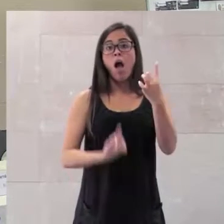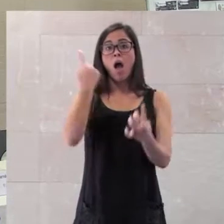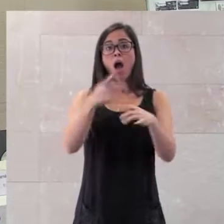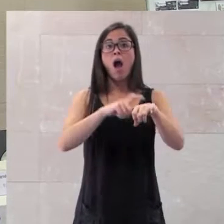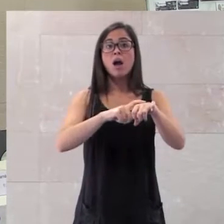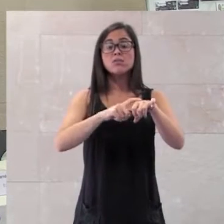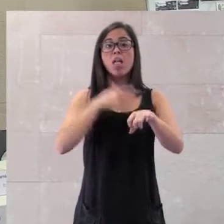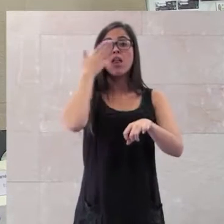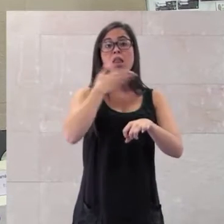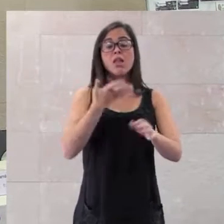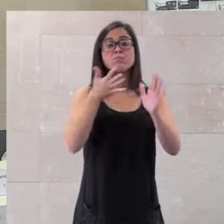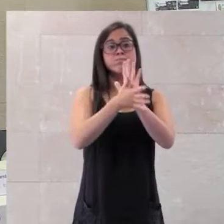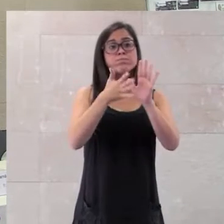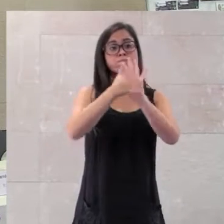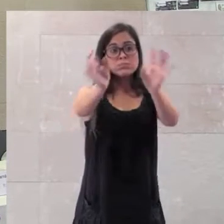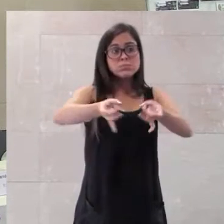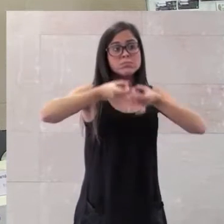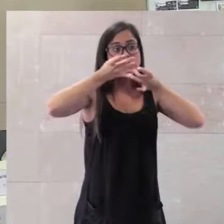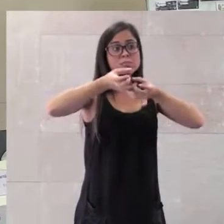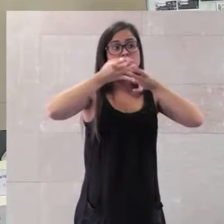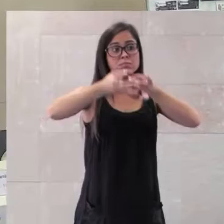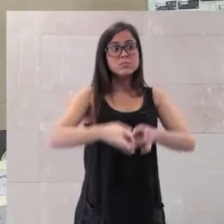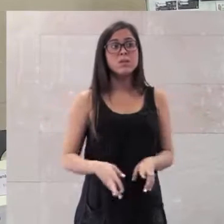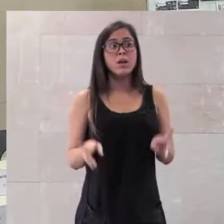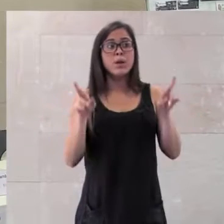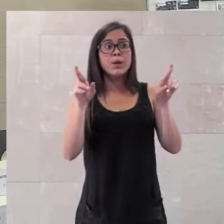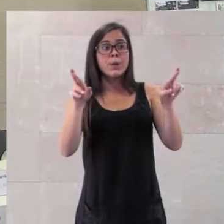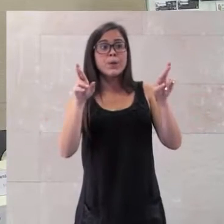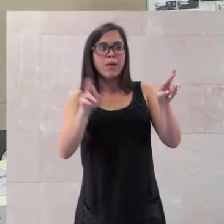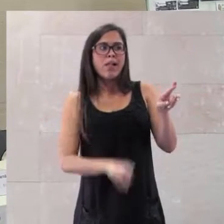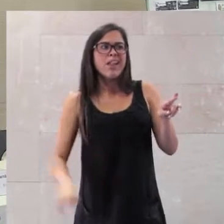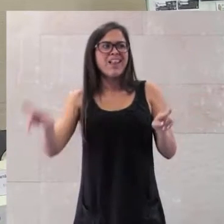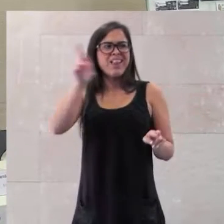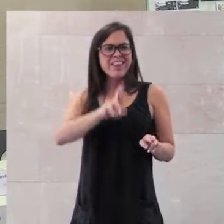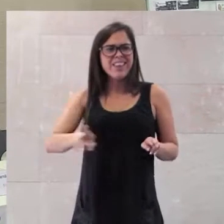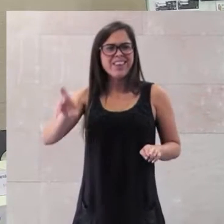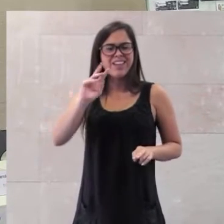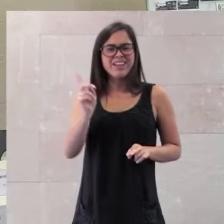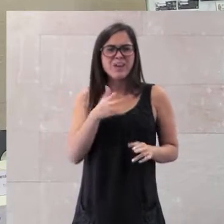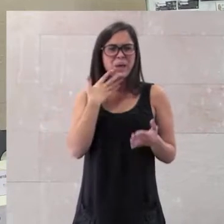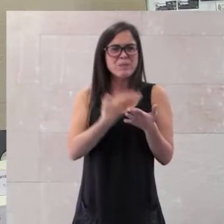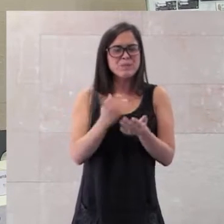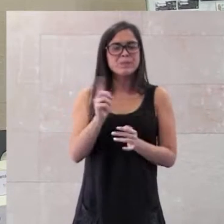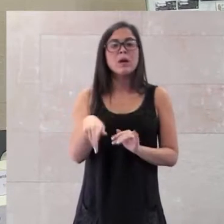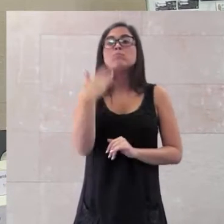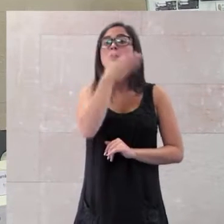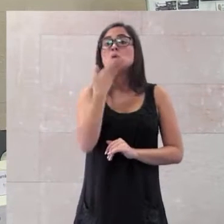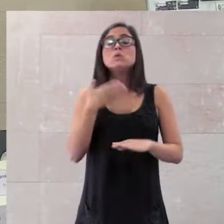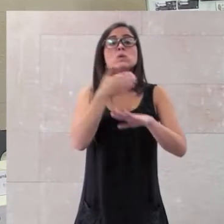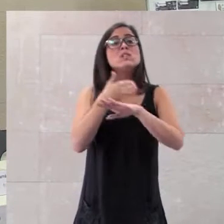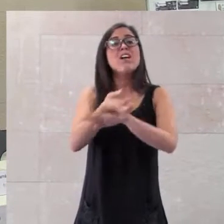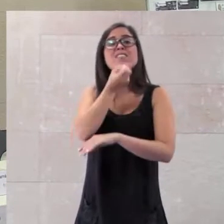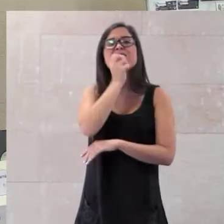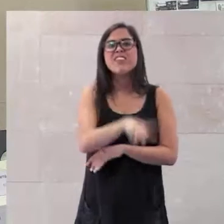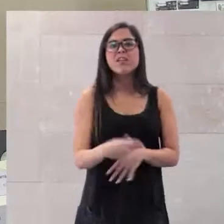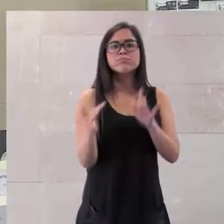rasgos de las escuelas, que espero que no sea redundante. ¿Quiénes van a las escuelas? ¿Quiénes se interrelacionan en